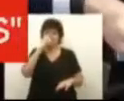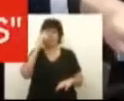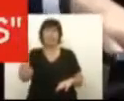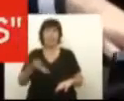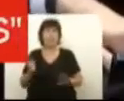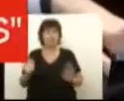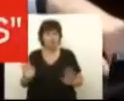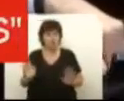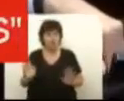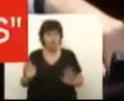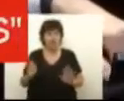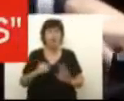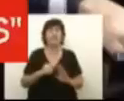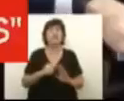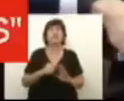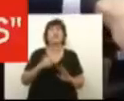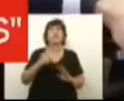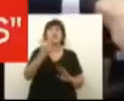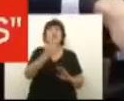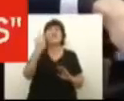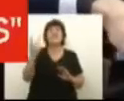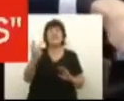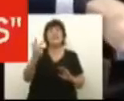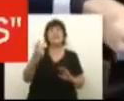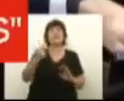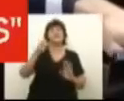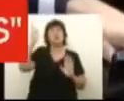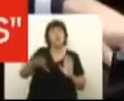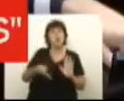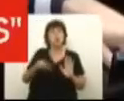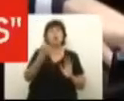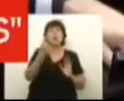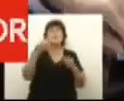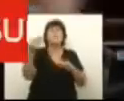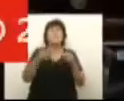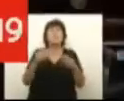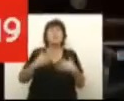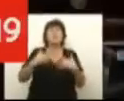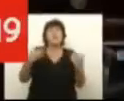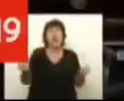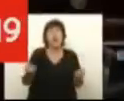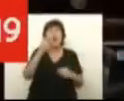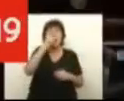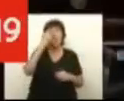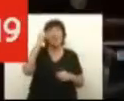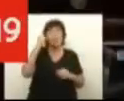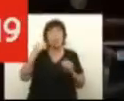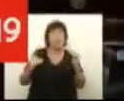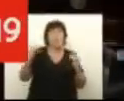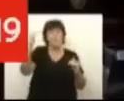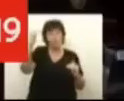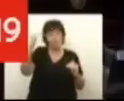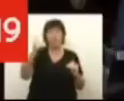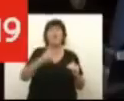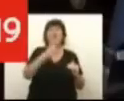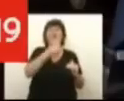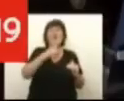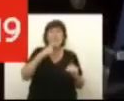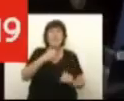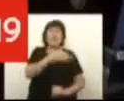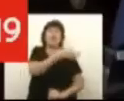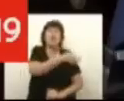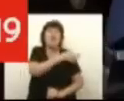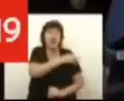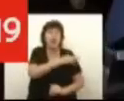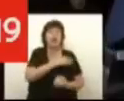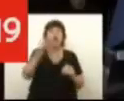con esta política. Por eso hoy estamos convocando a esta nueva movilización que se realiza en el día de hoy. Bueno, pero todo indica que con el apoyo del